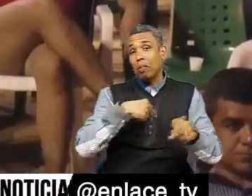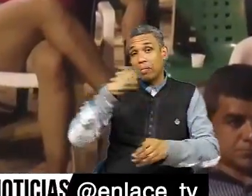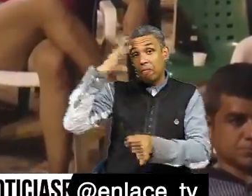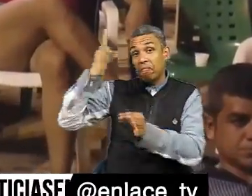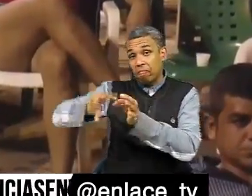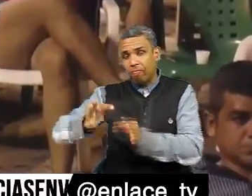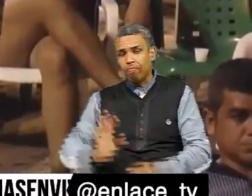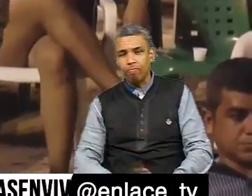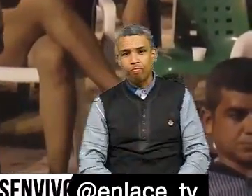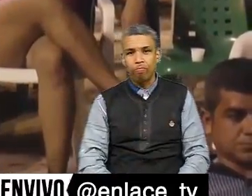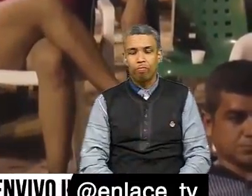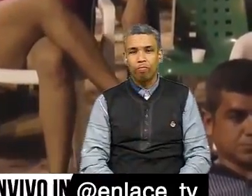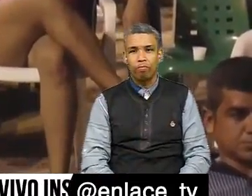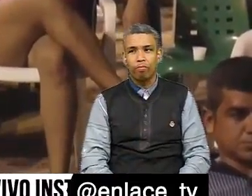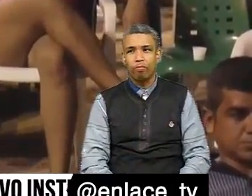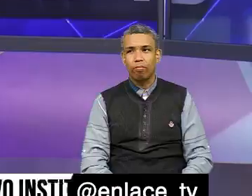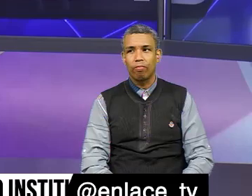parte de la fiesta.